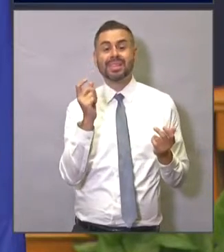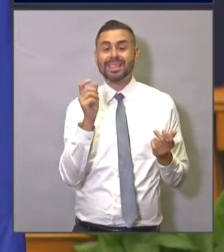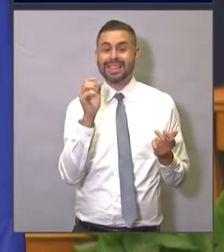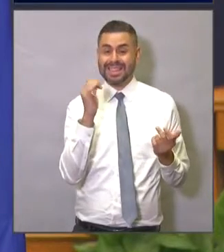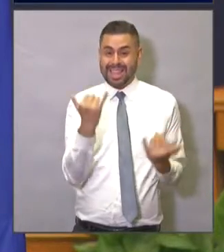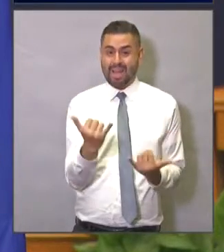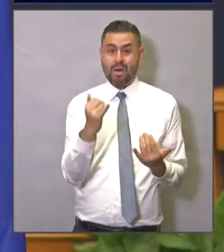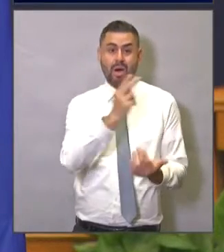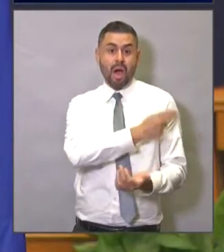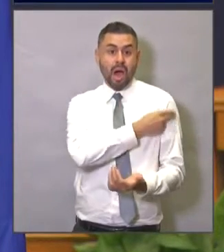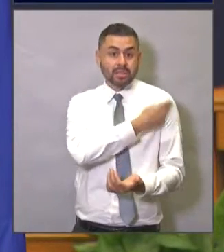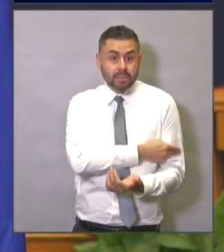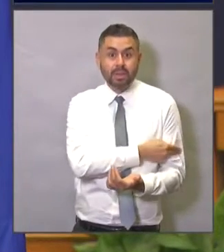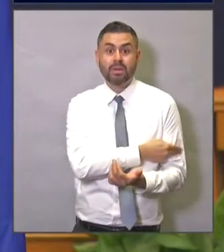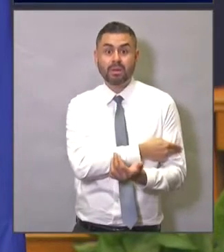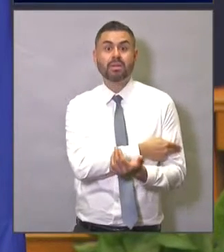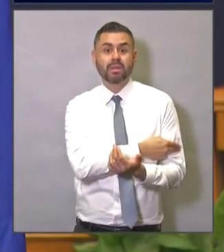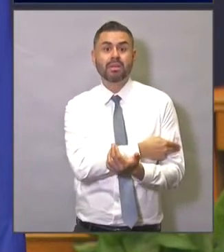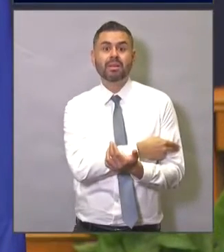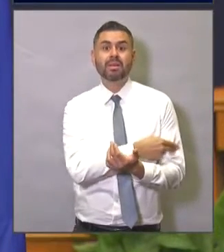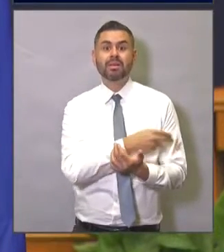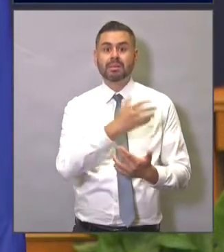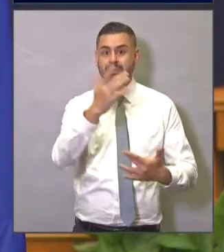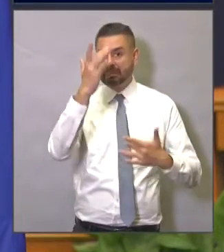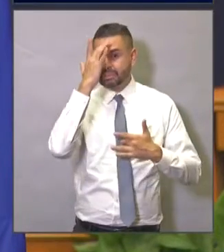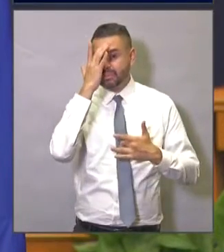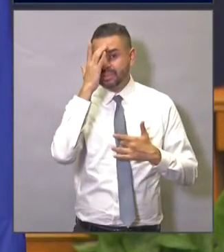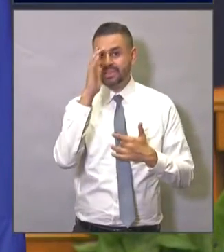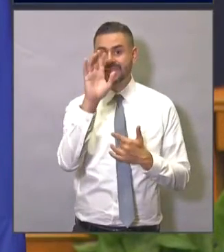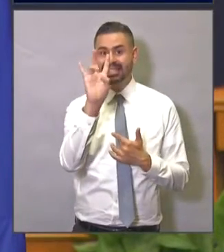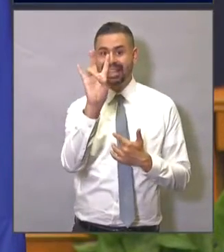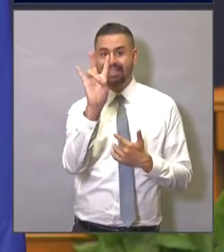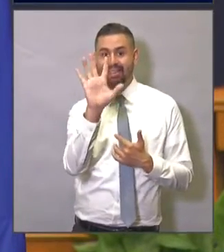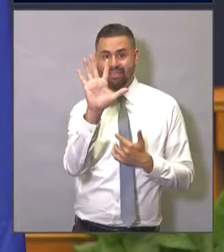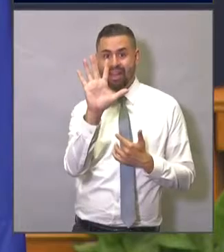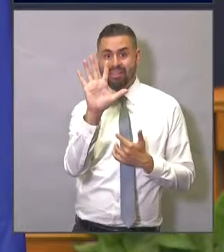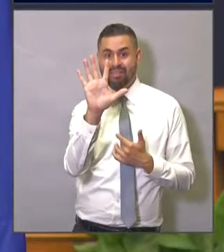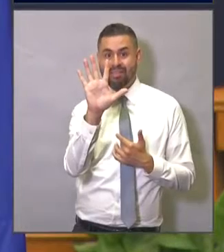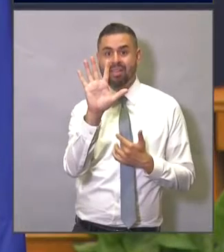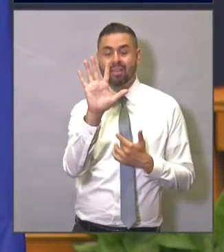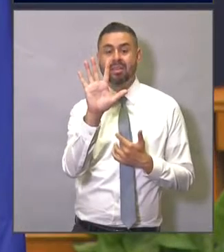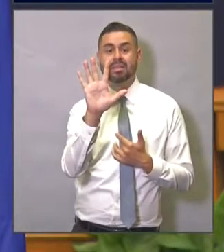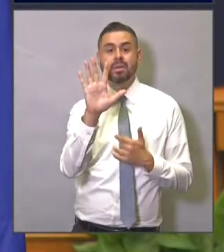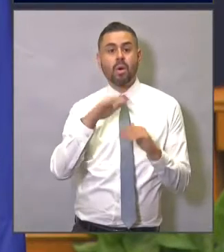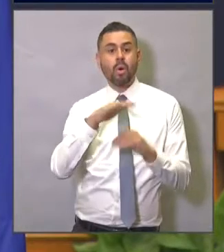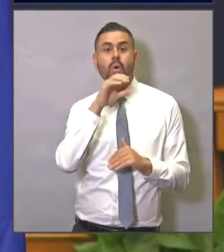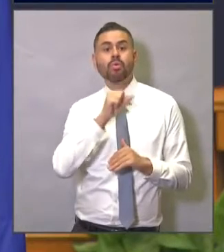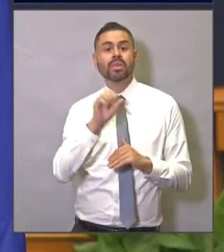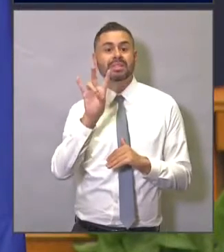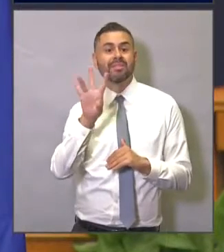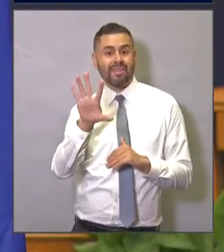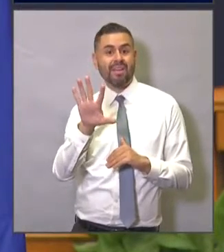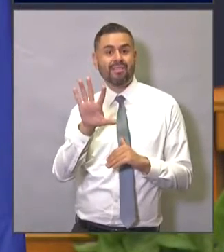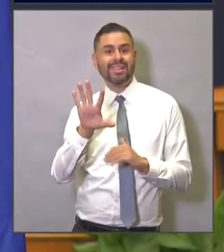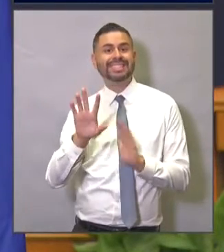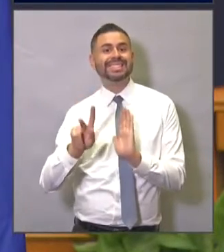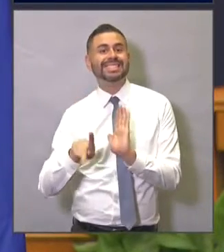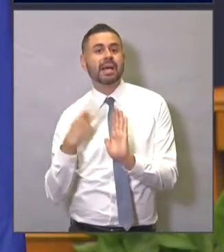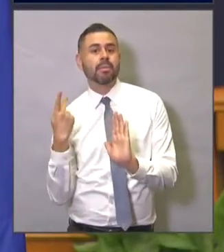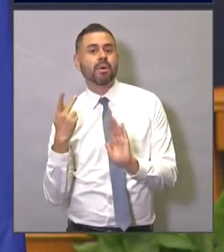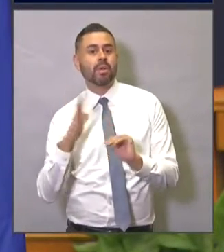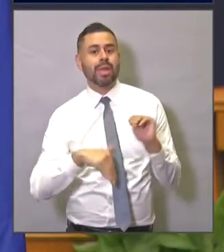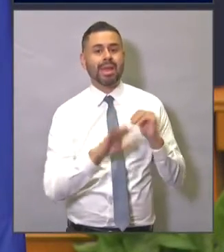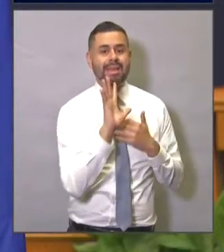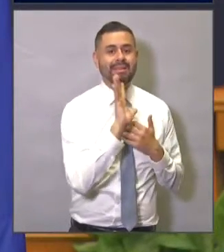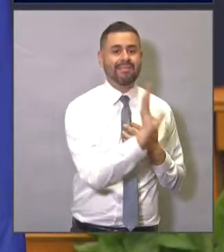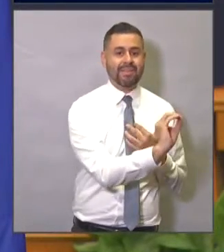hospitalización de personas mayores de 65 años son el doble que los de las personas que 50